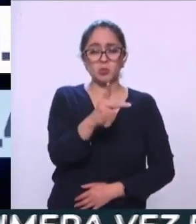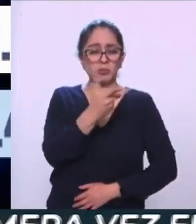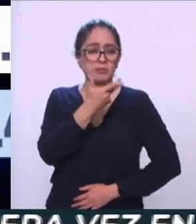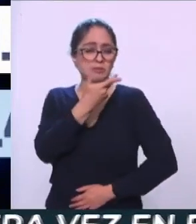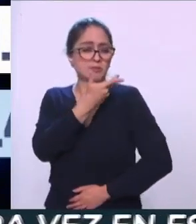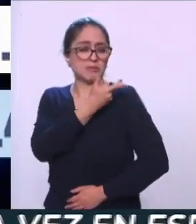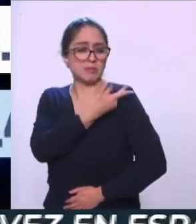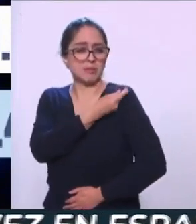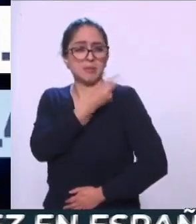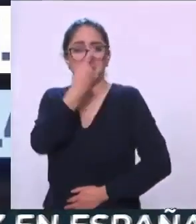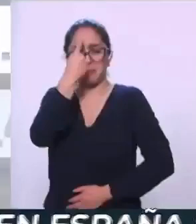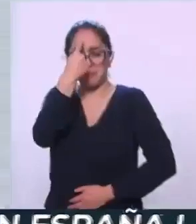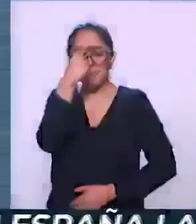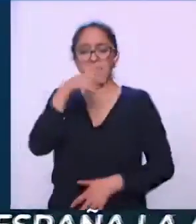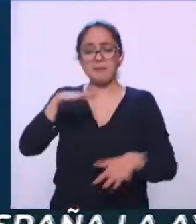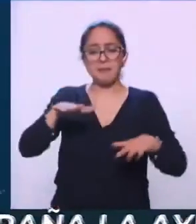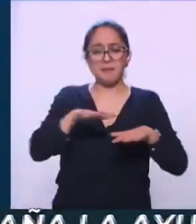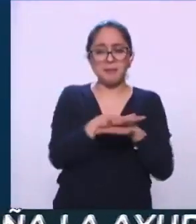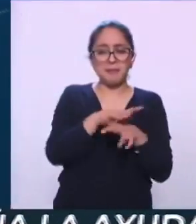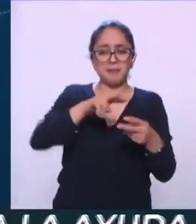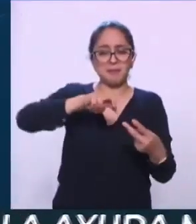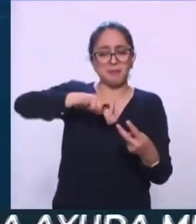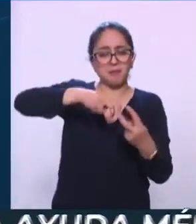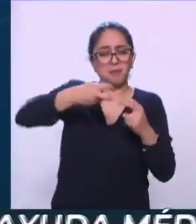ADN, modificación genética.